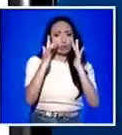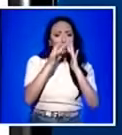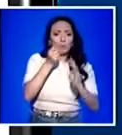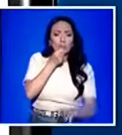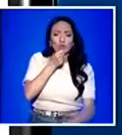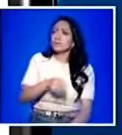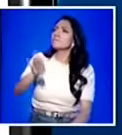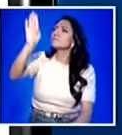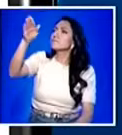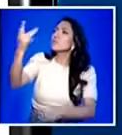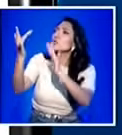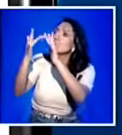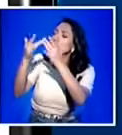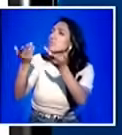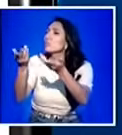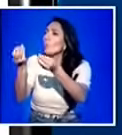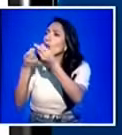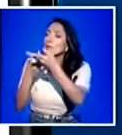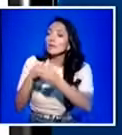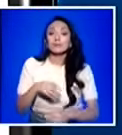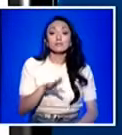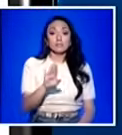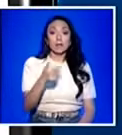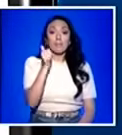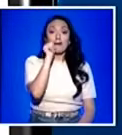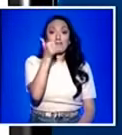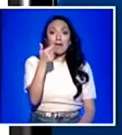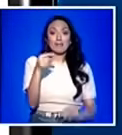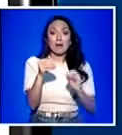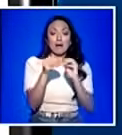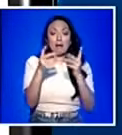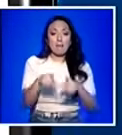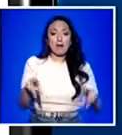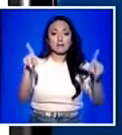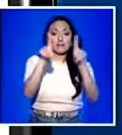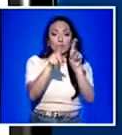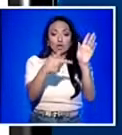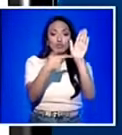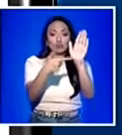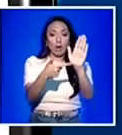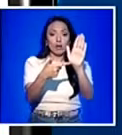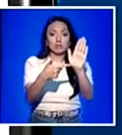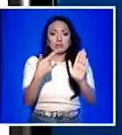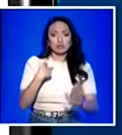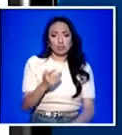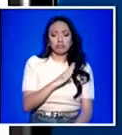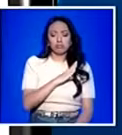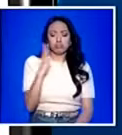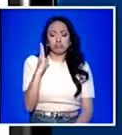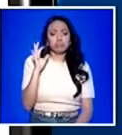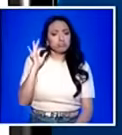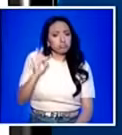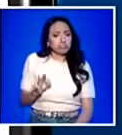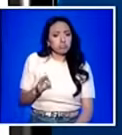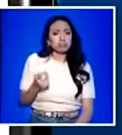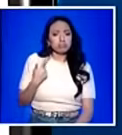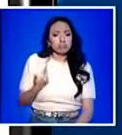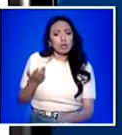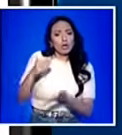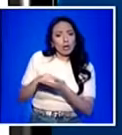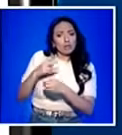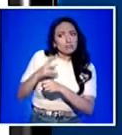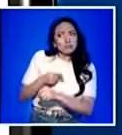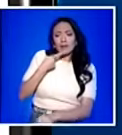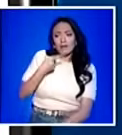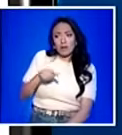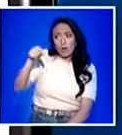en su respuesta escribió: mañana daremos más datos del episodio. Nos reafirmamos y seguimos insistiendo en que